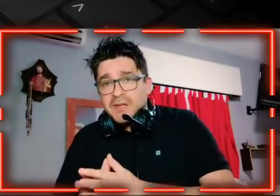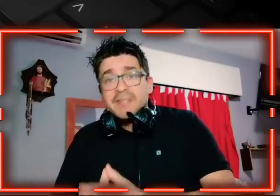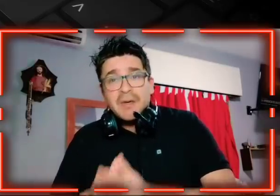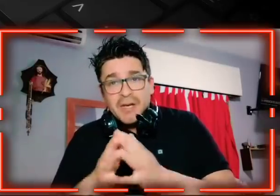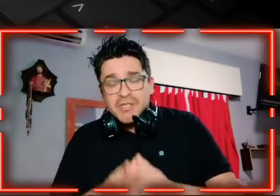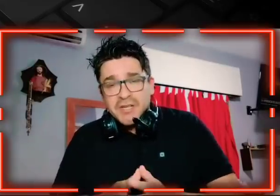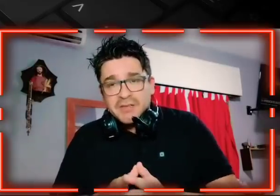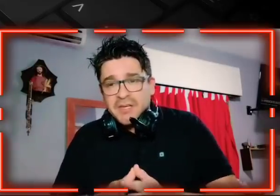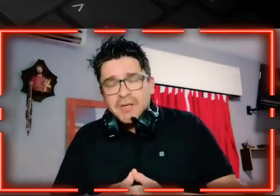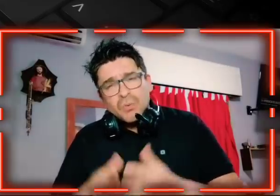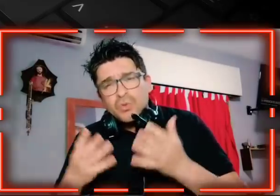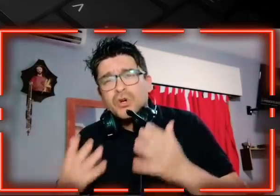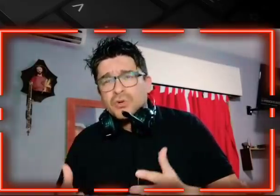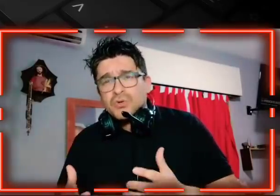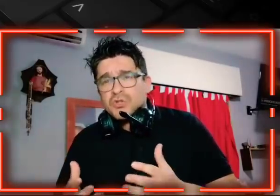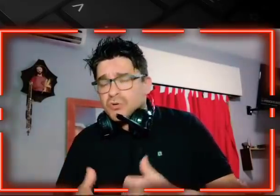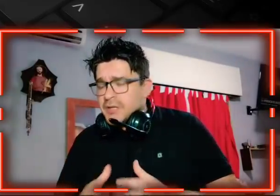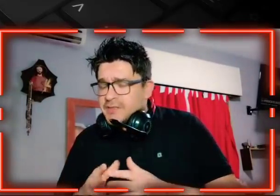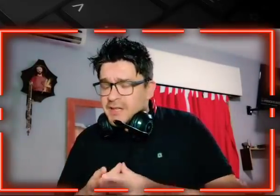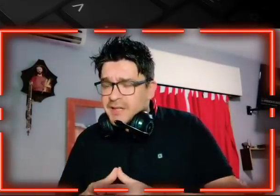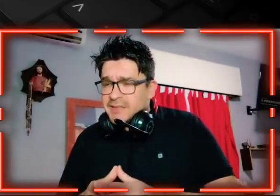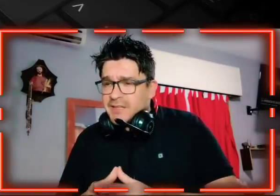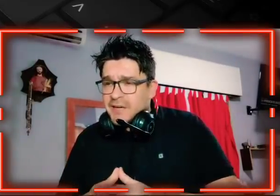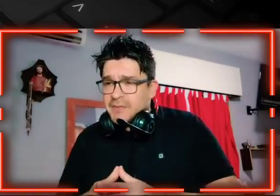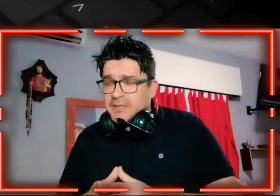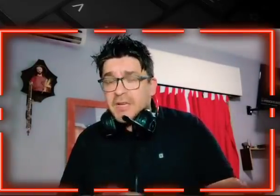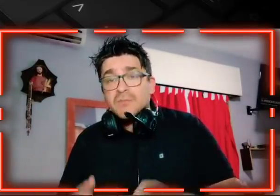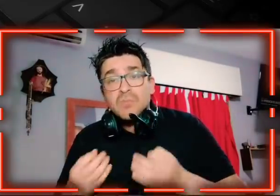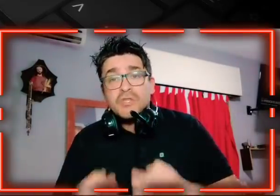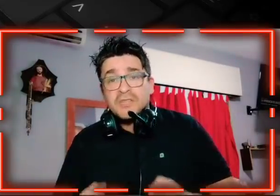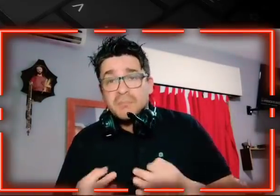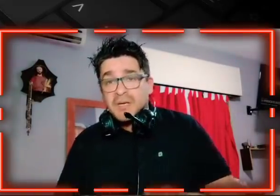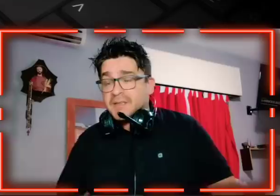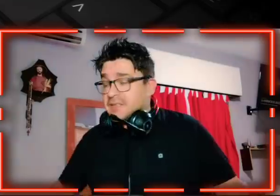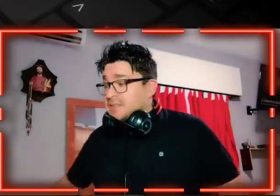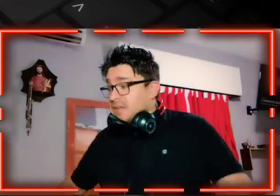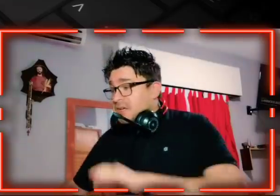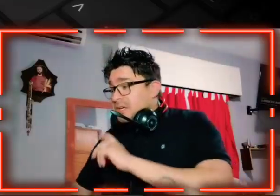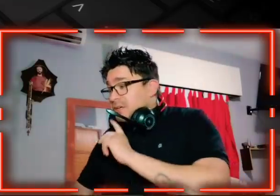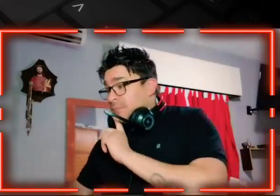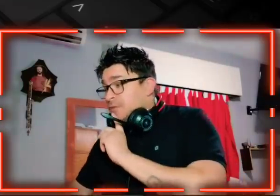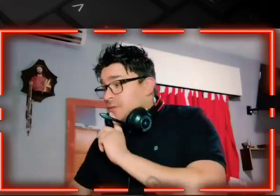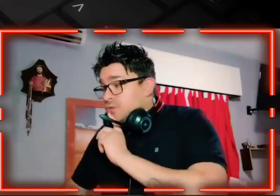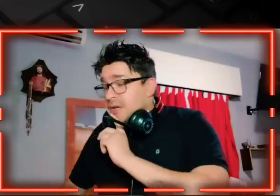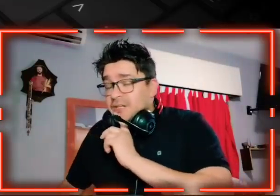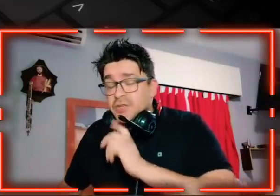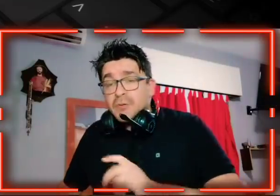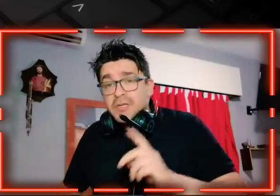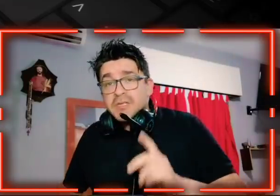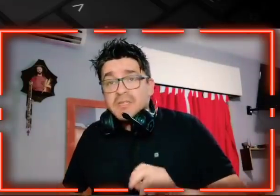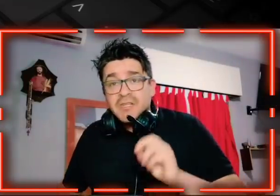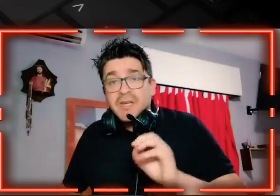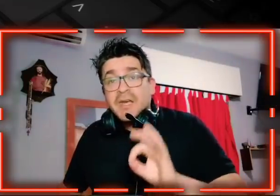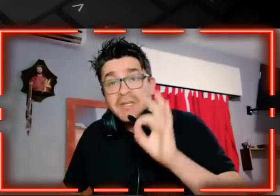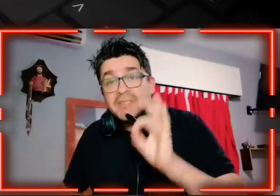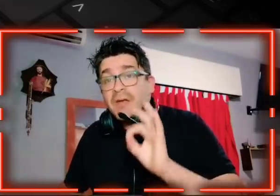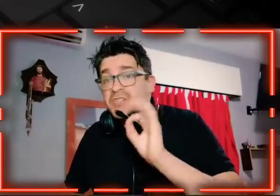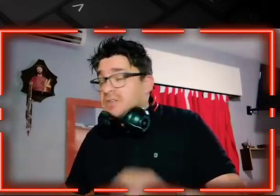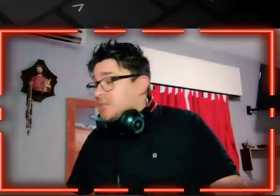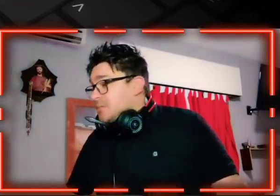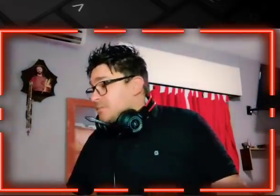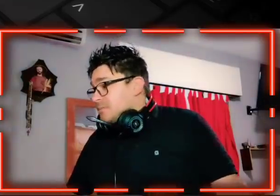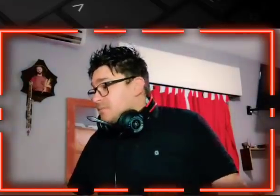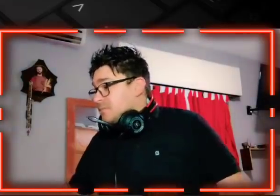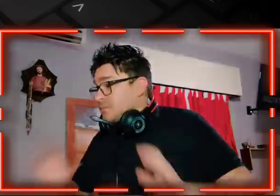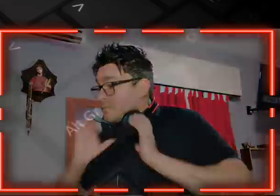Sheinbaum, Isabel Allende. Un orgullo. Escuchar a esa gente realmente te trae muchas esperanzas. Vamos a escuchar a la escritora, como te dije, chilena,